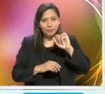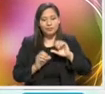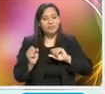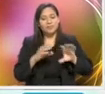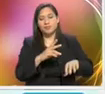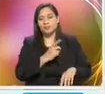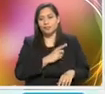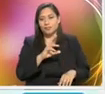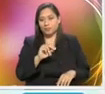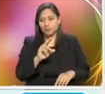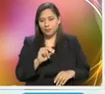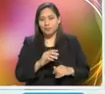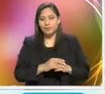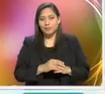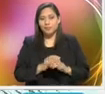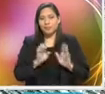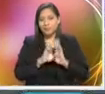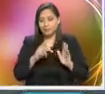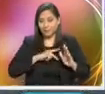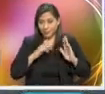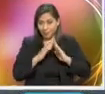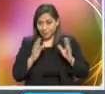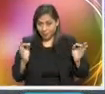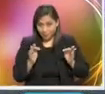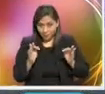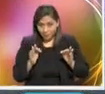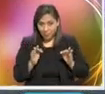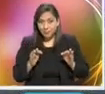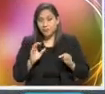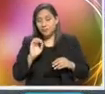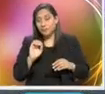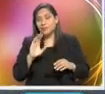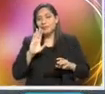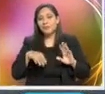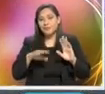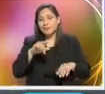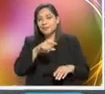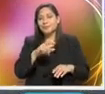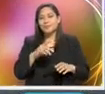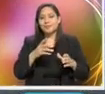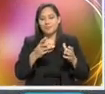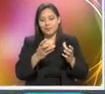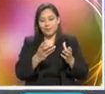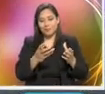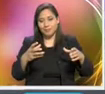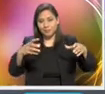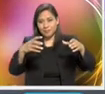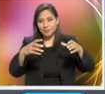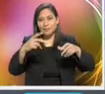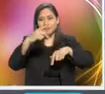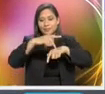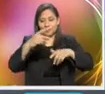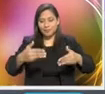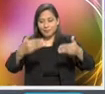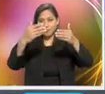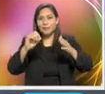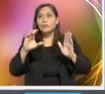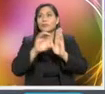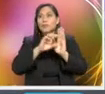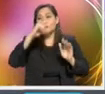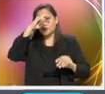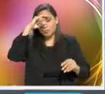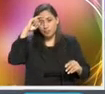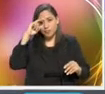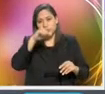dejar, sobre todo si es que donde vivimos hace mucho frío y luego tendemos a colocar las peceras cerca de paredes o cerca de cuartos húmedos,